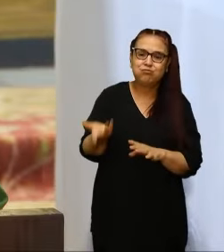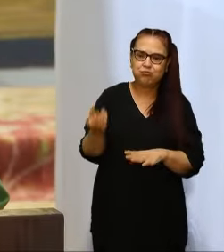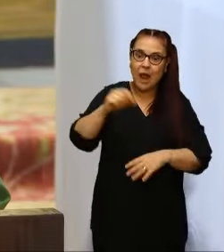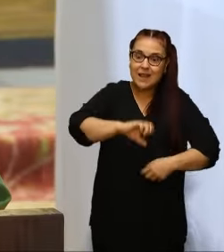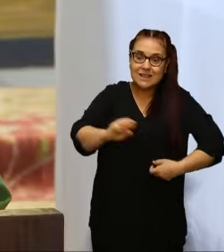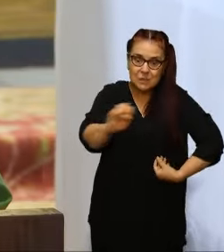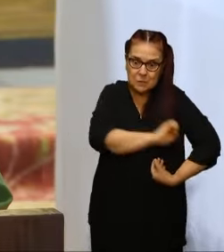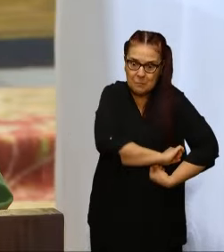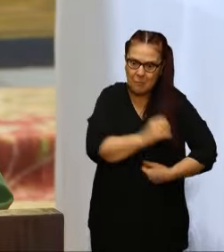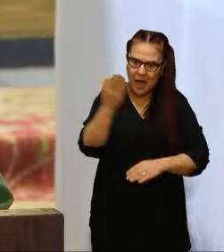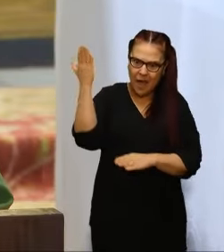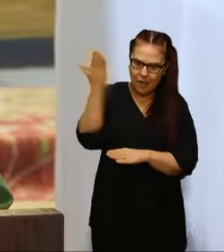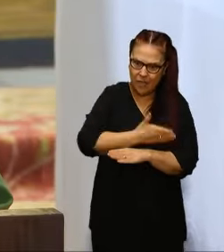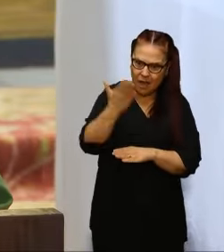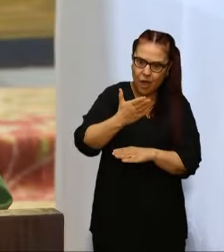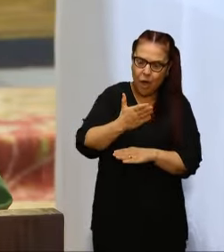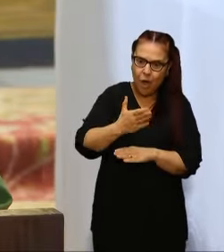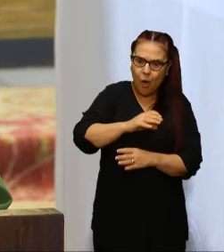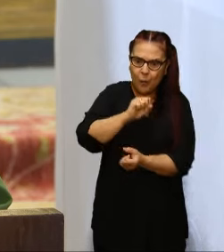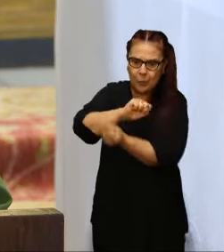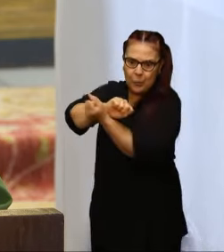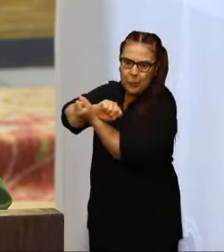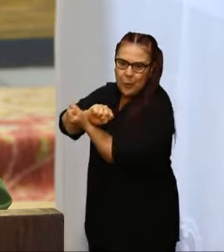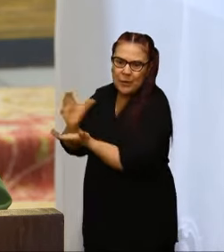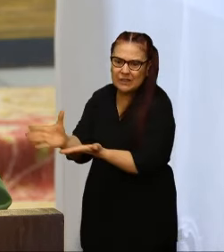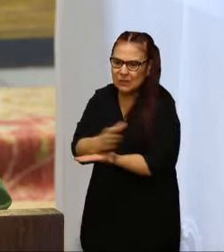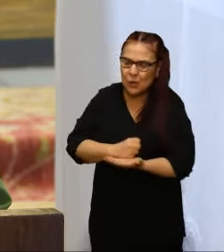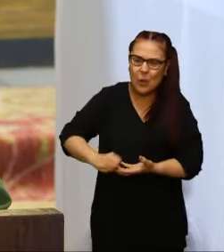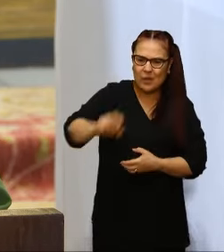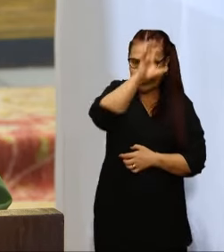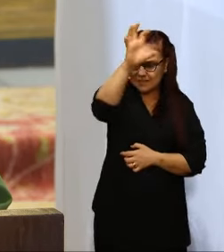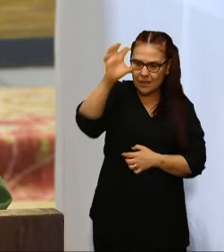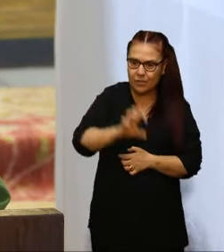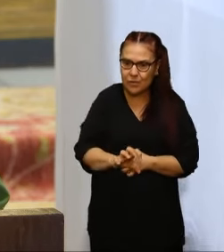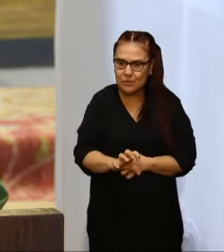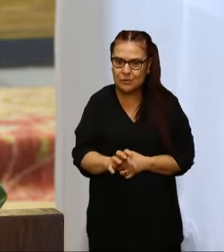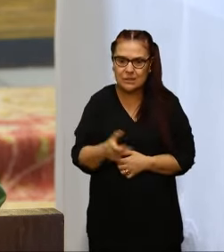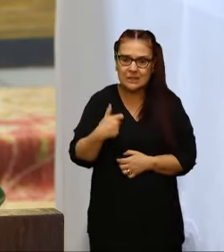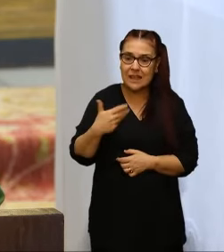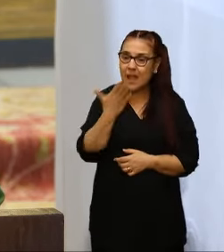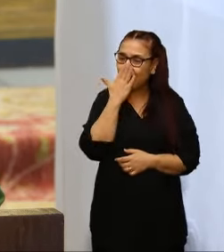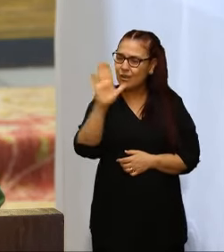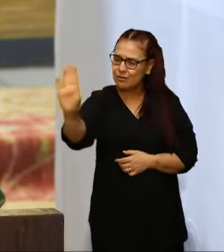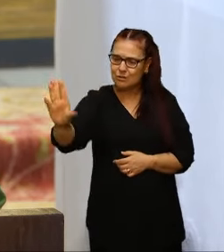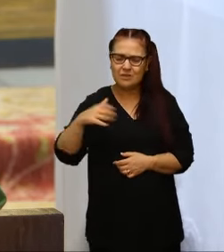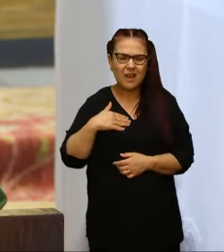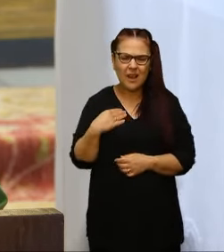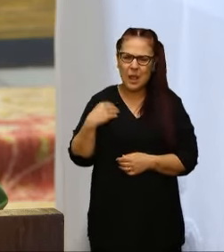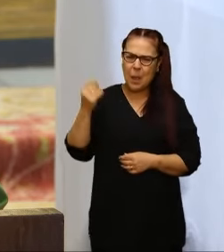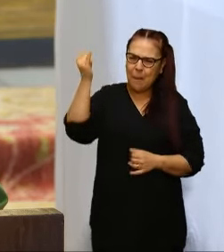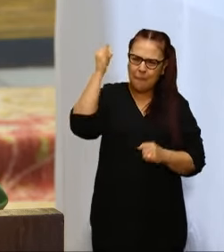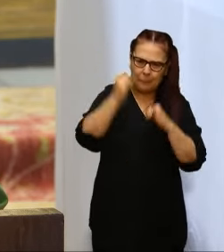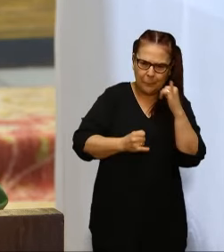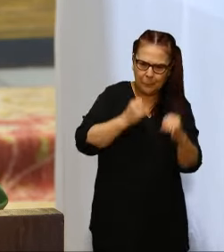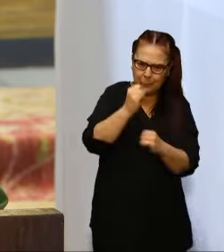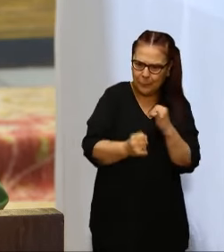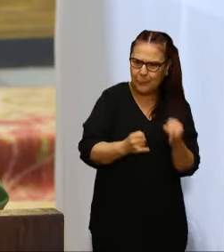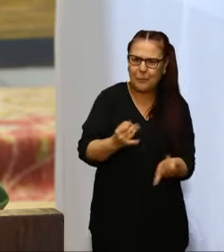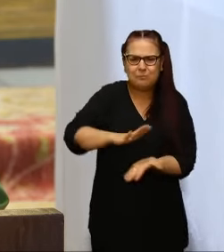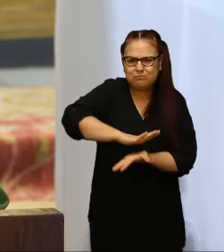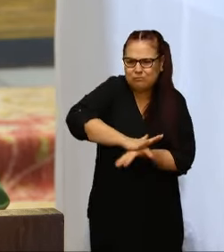espada, los llevarán cautivos a todas las naciones, y Jerusalén será pisoteada por